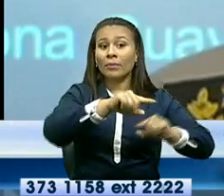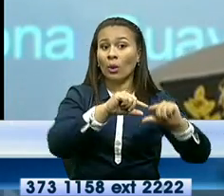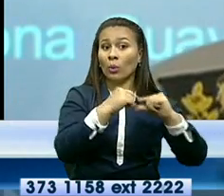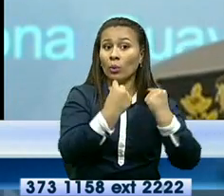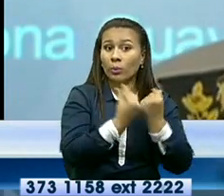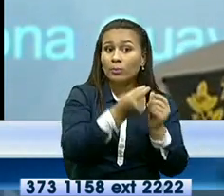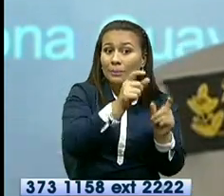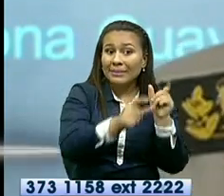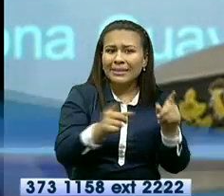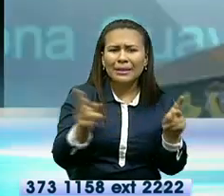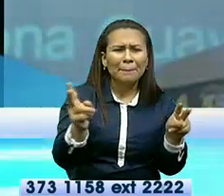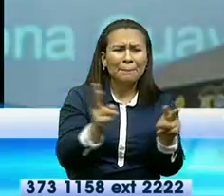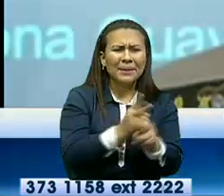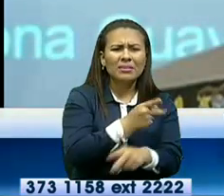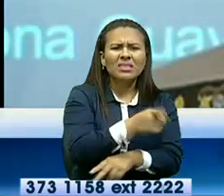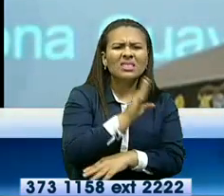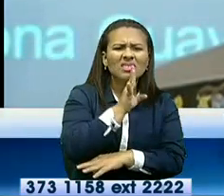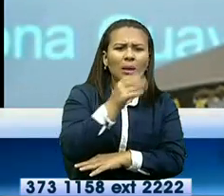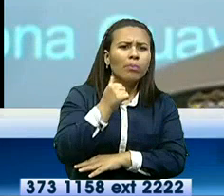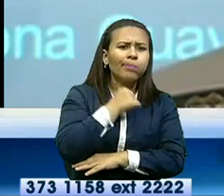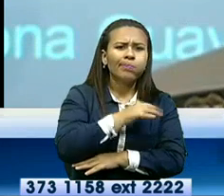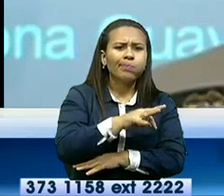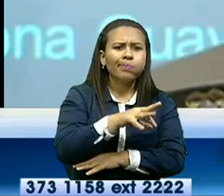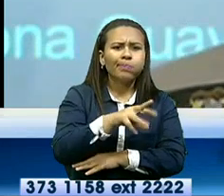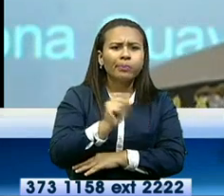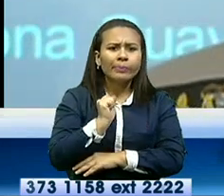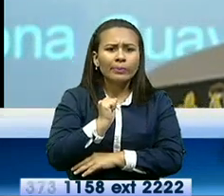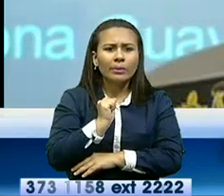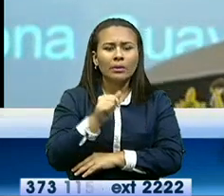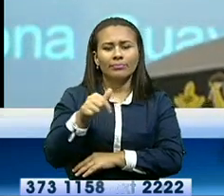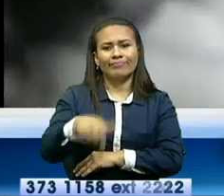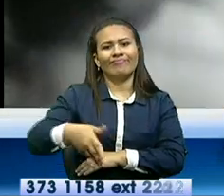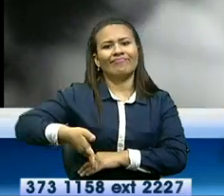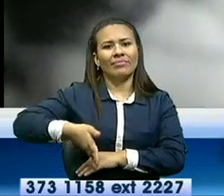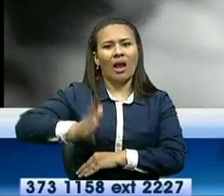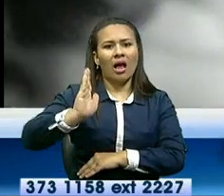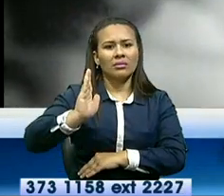organización dedicada al asalto y robo a mano armada en ejes viales.